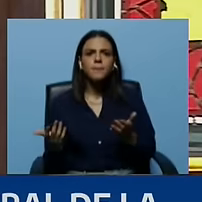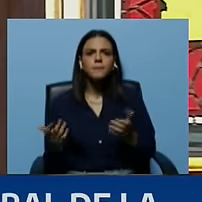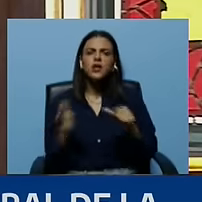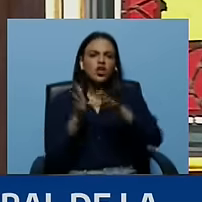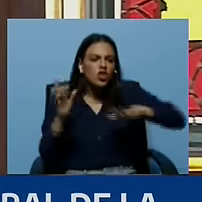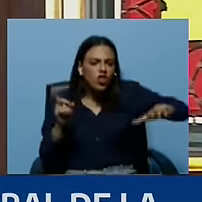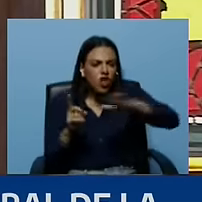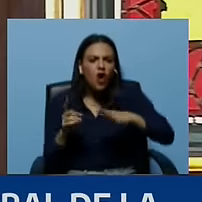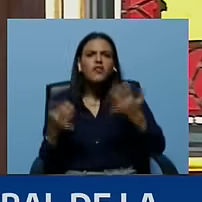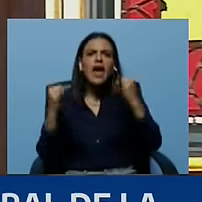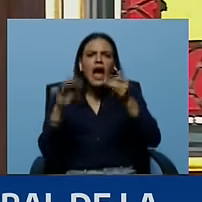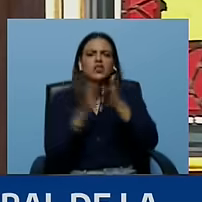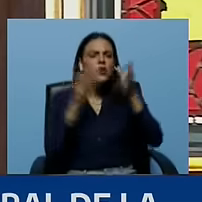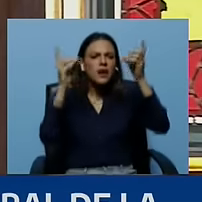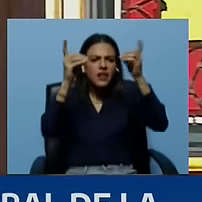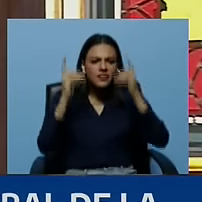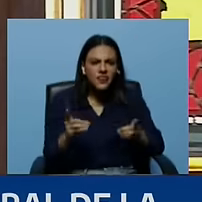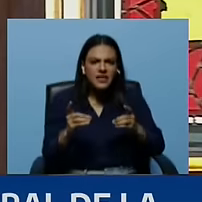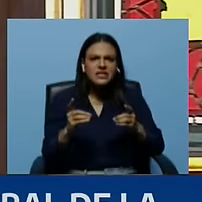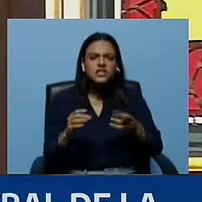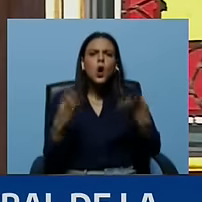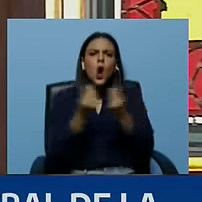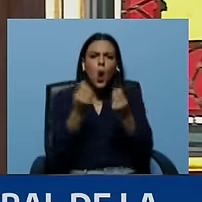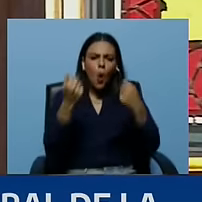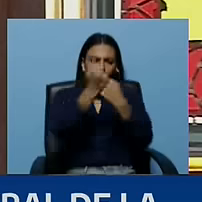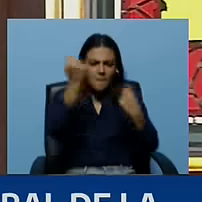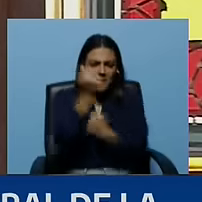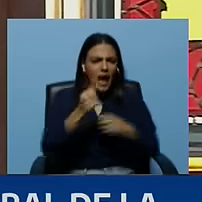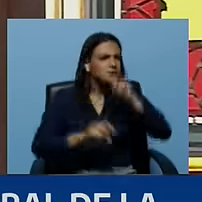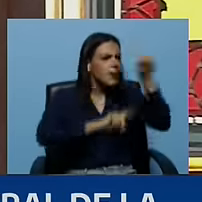Donde más decisiones se tomen con la base.